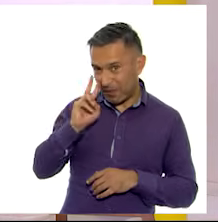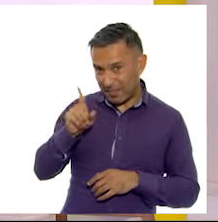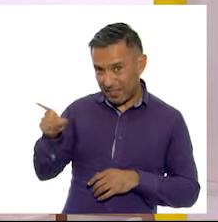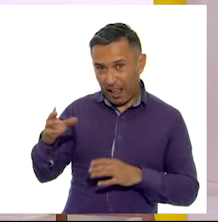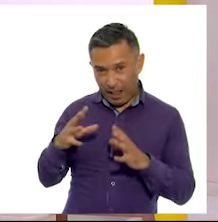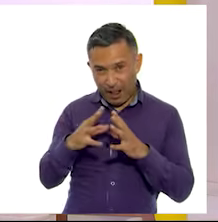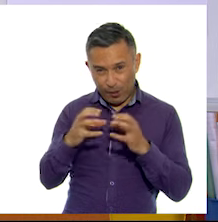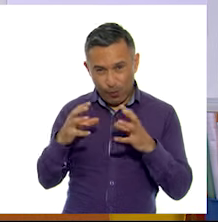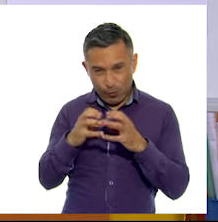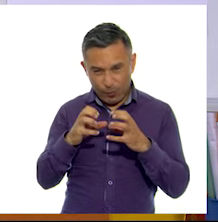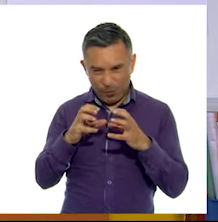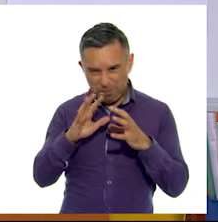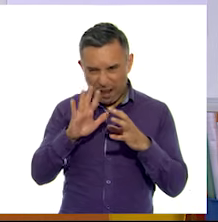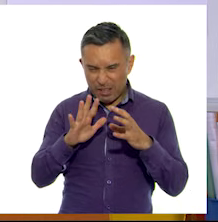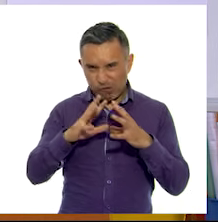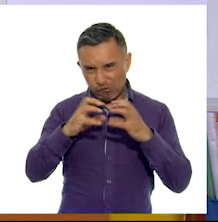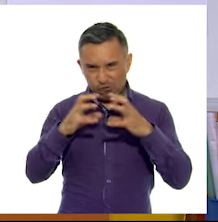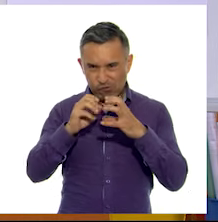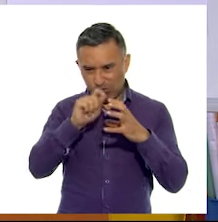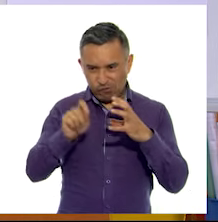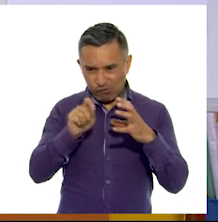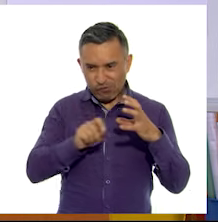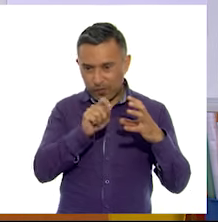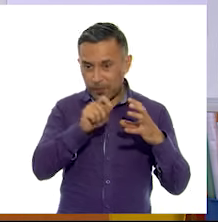algodoncito, ese en color azul,